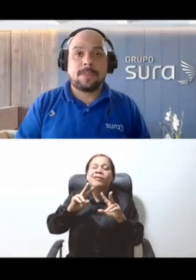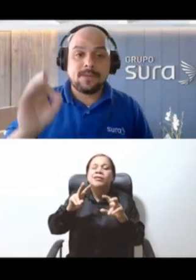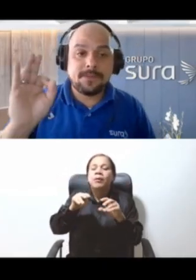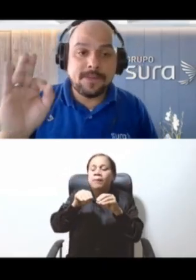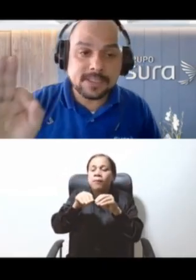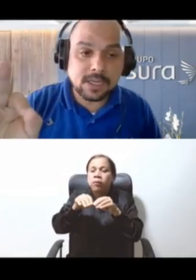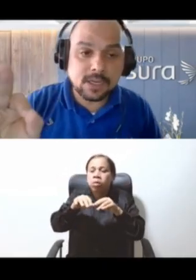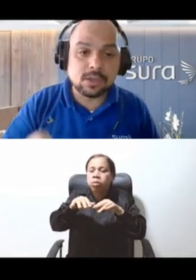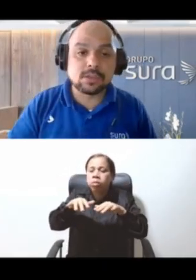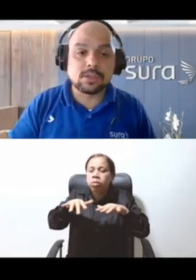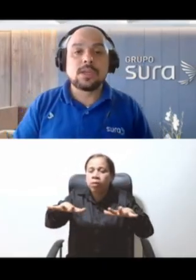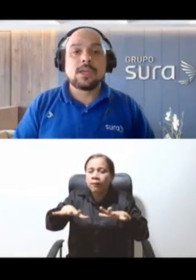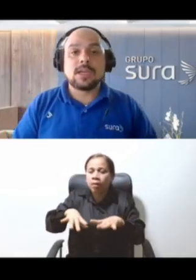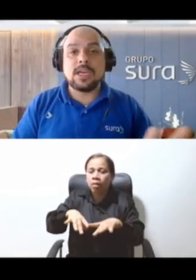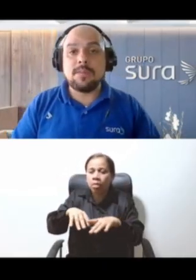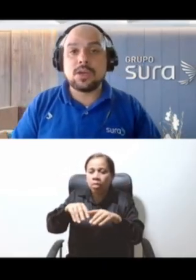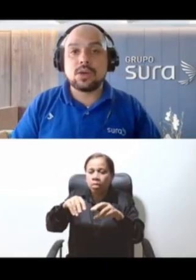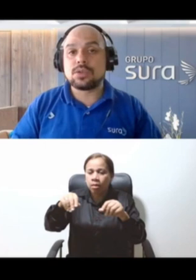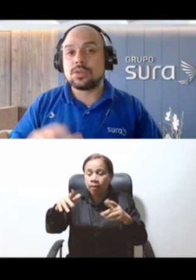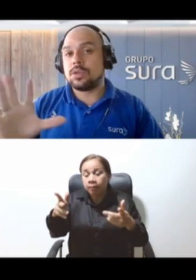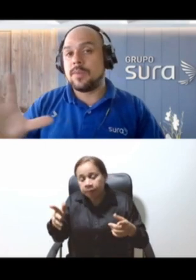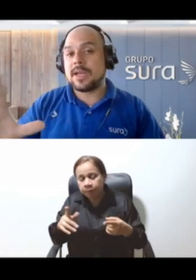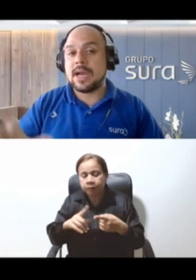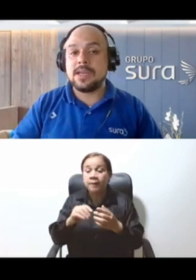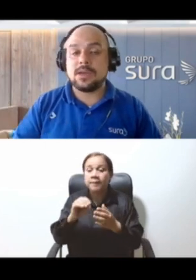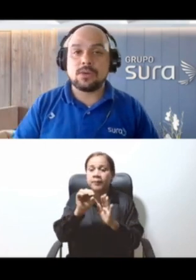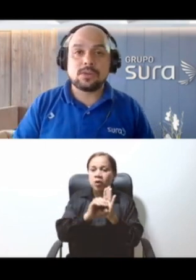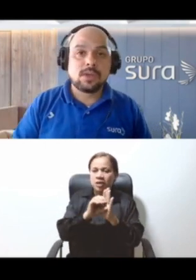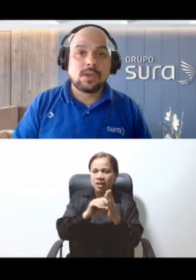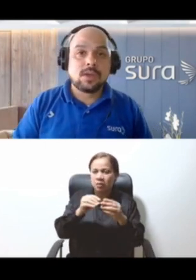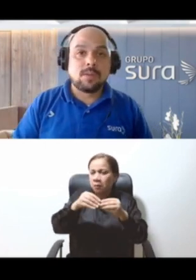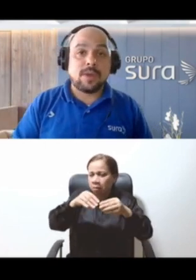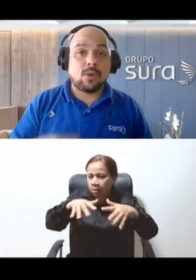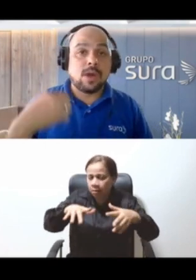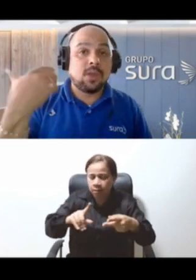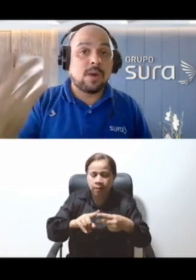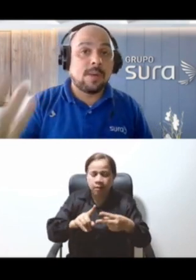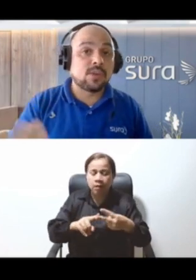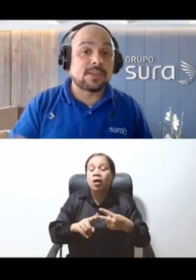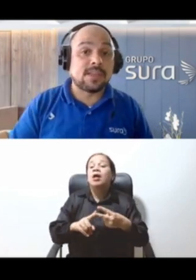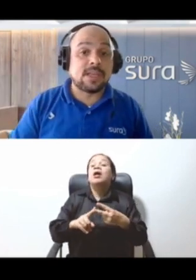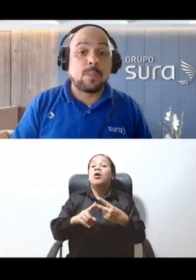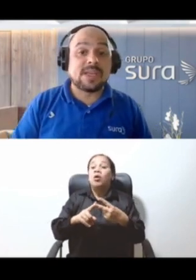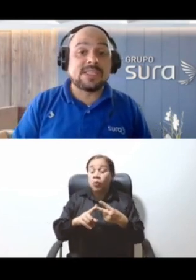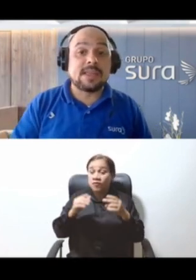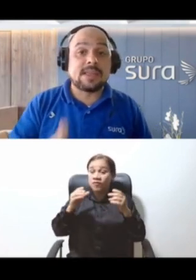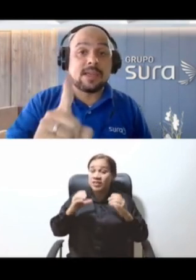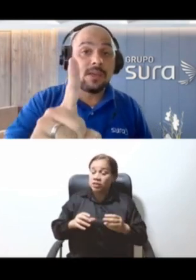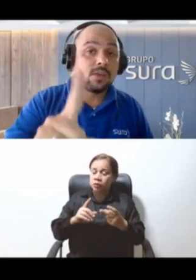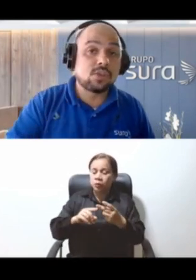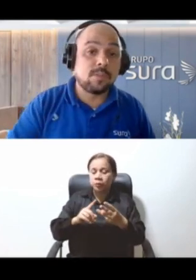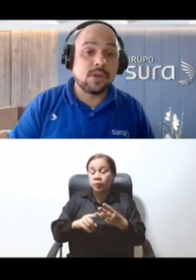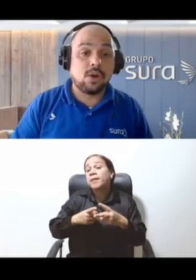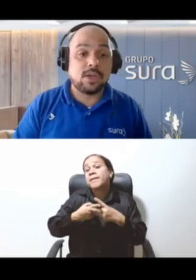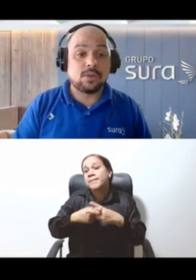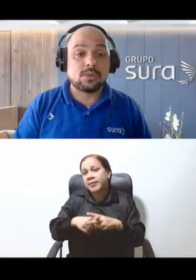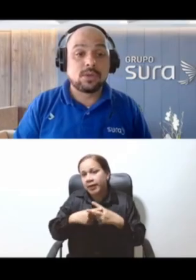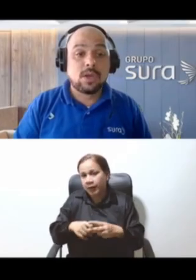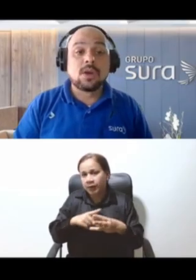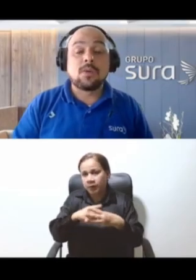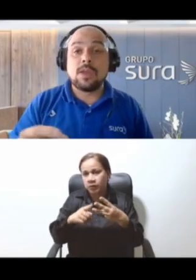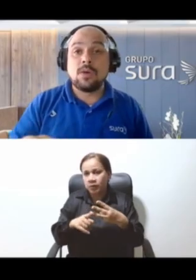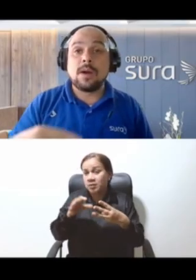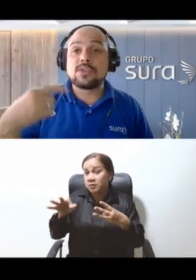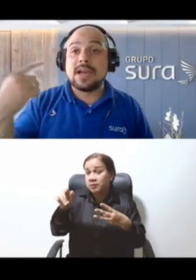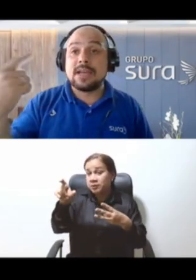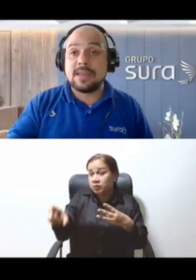biológicos, físicos, químicos o mecánicos. Pero cuando vamos a atender a un paciente, son